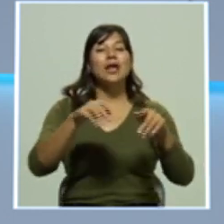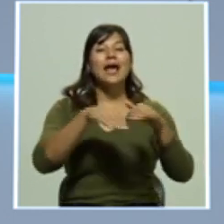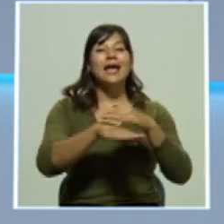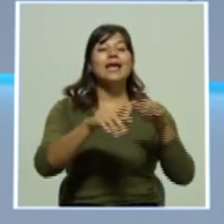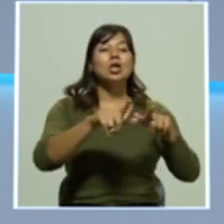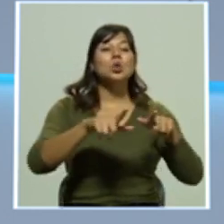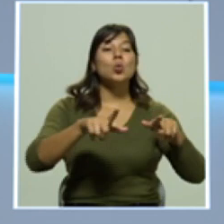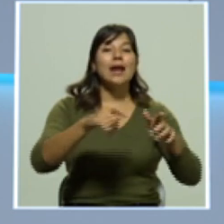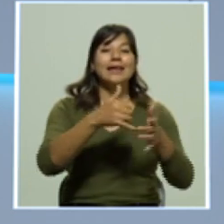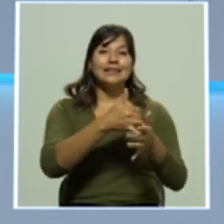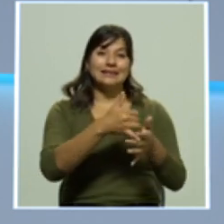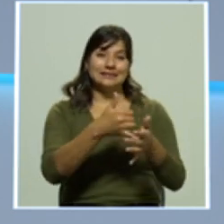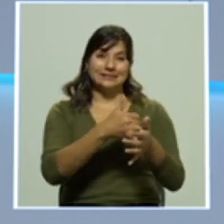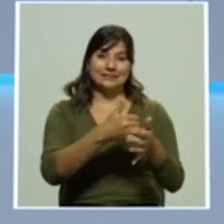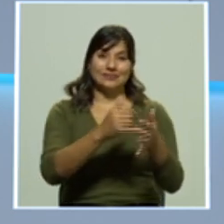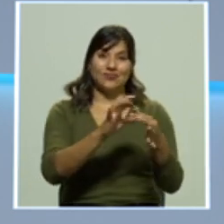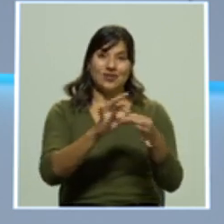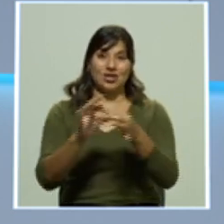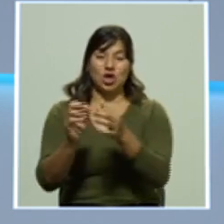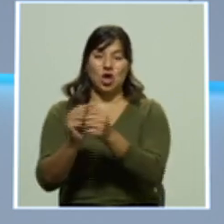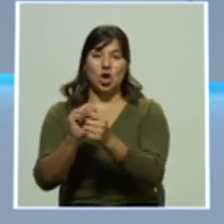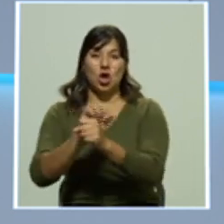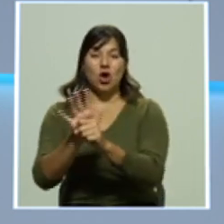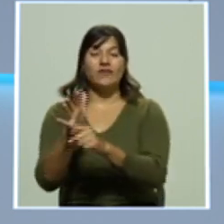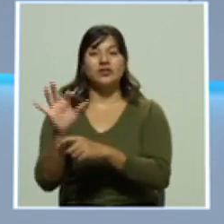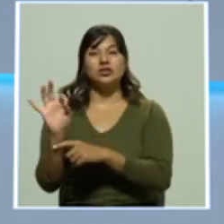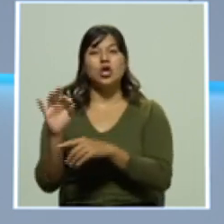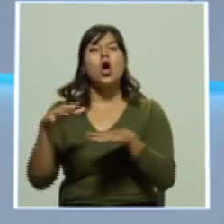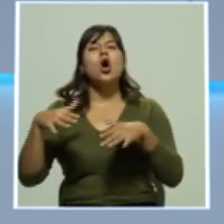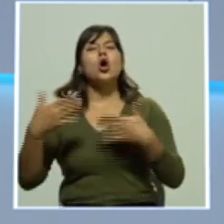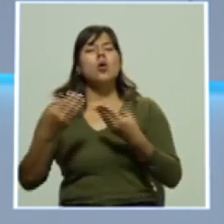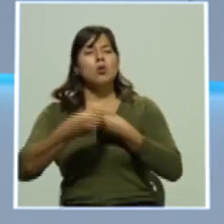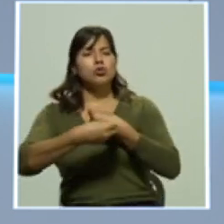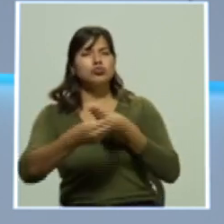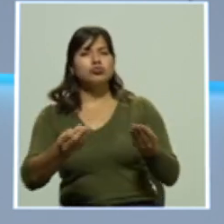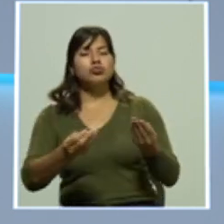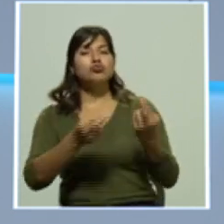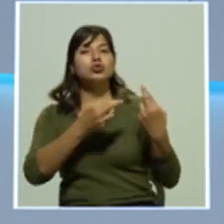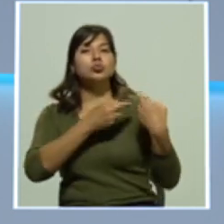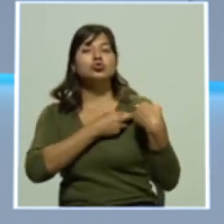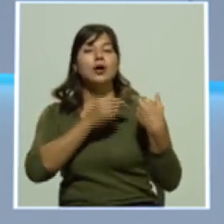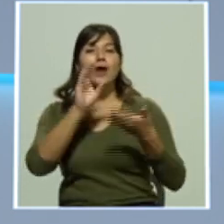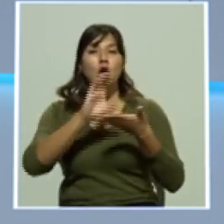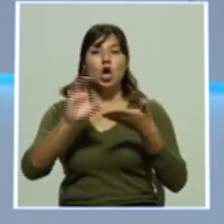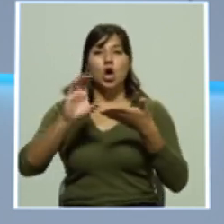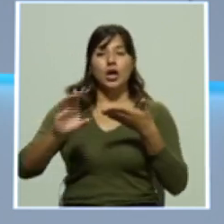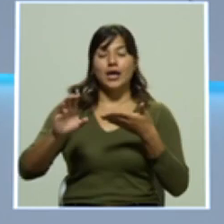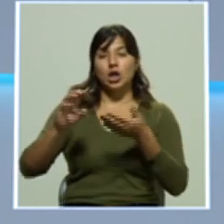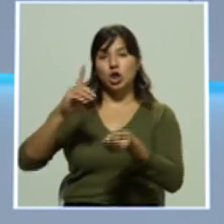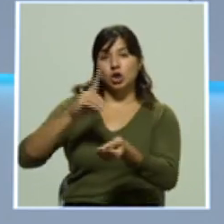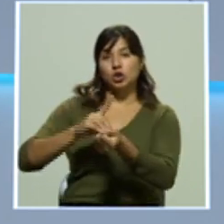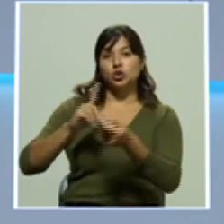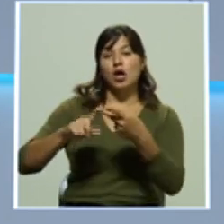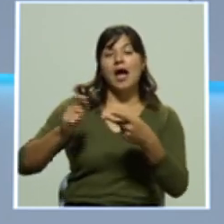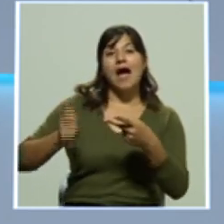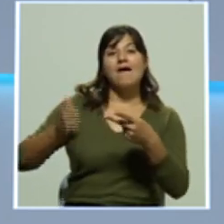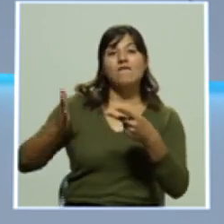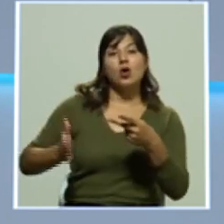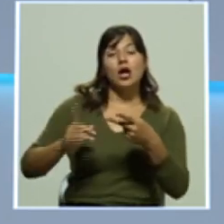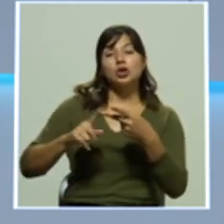la COVID-19. La distribución estará a cargo de los colegios de médicos, abogados y